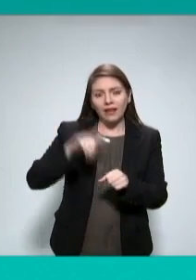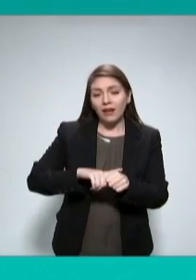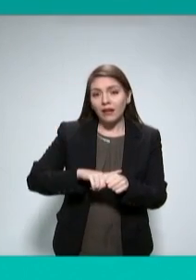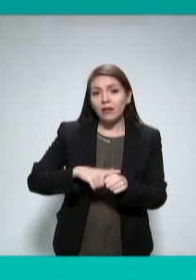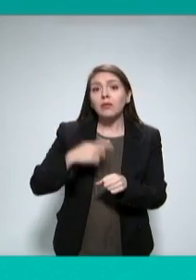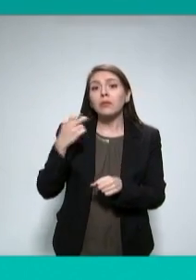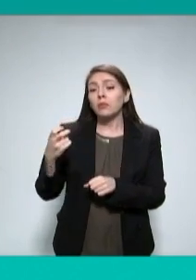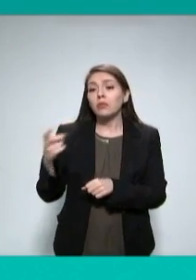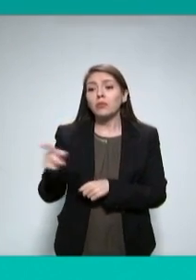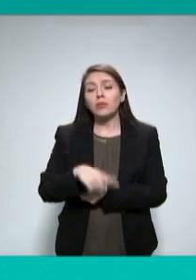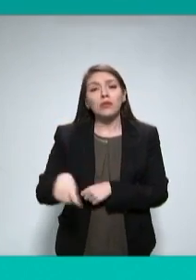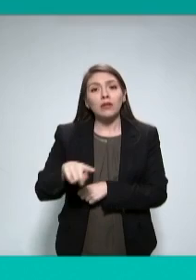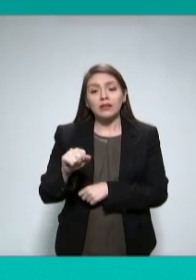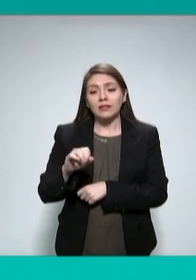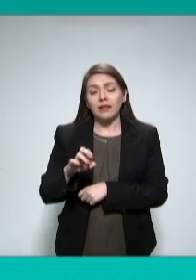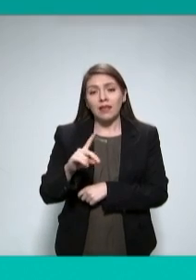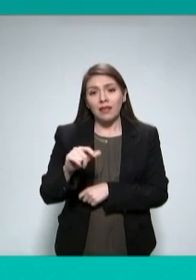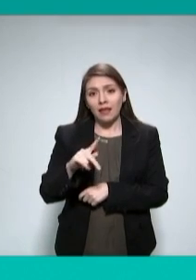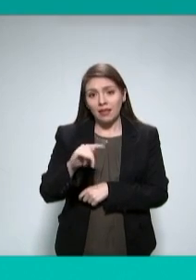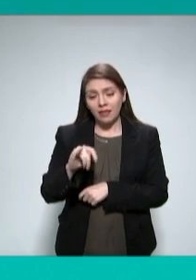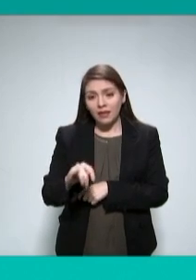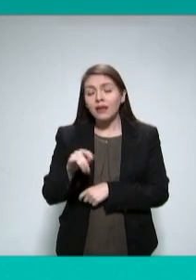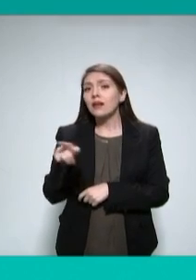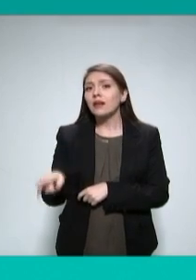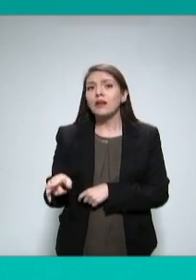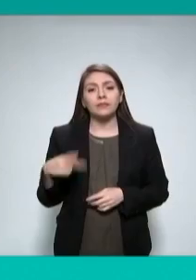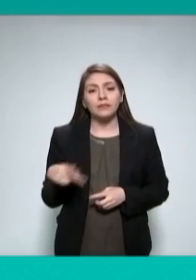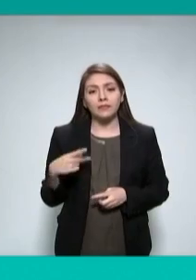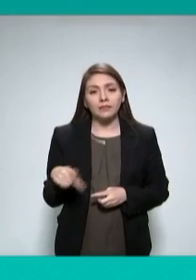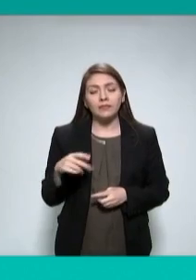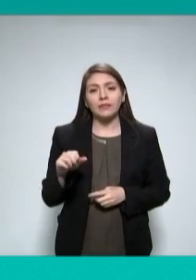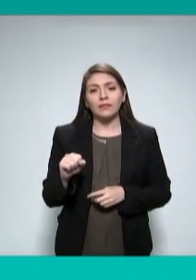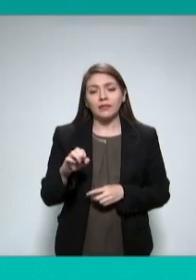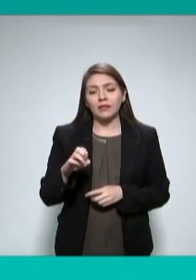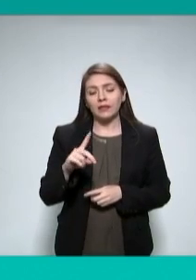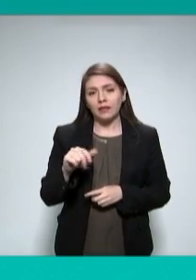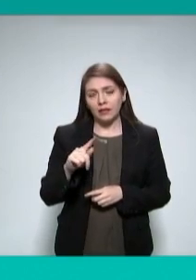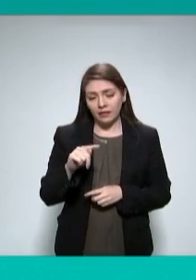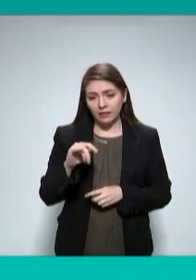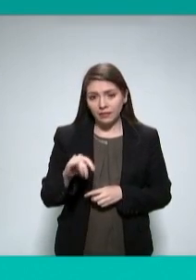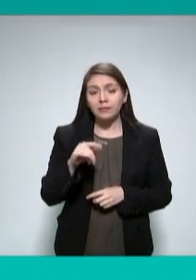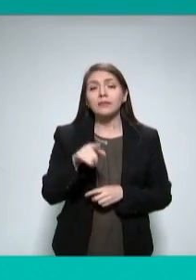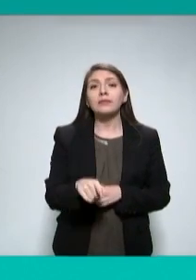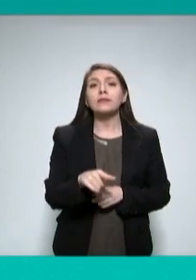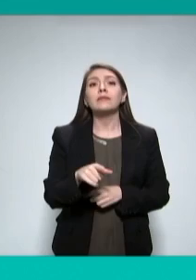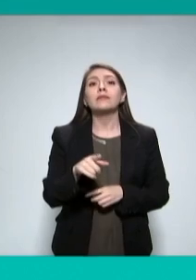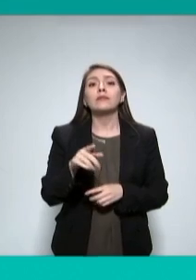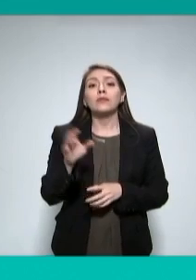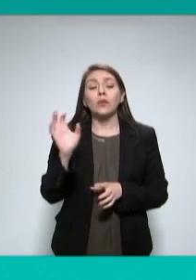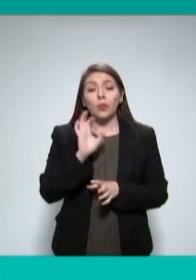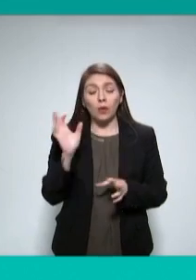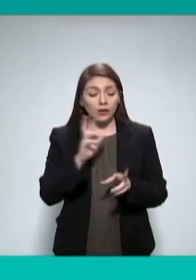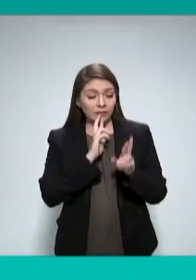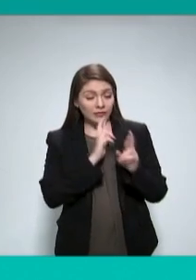procedimientos la seda tu puede llegar a reconocer en propiedad o la seda tu comunico cuando respondió